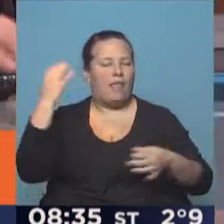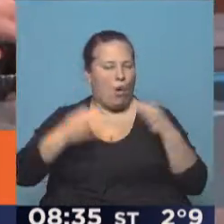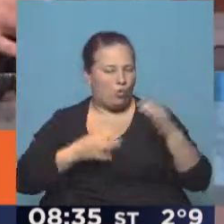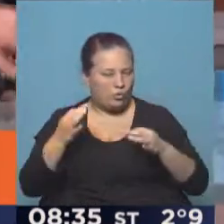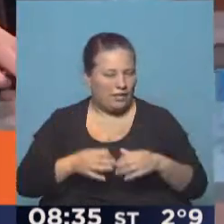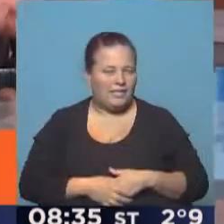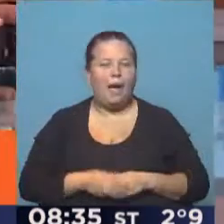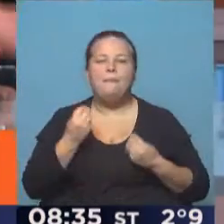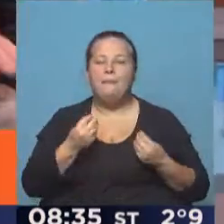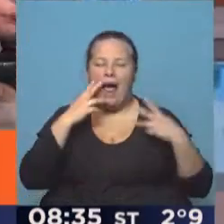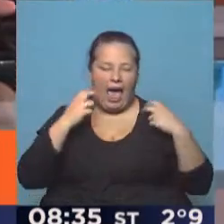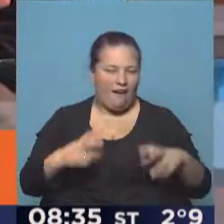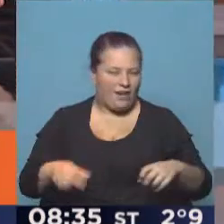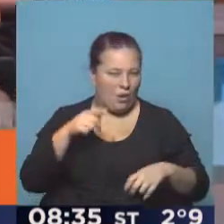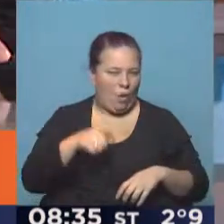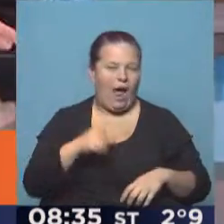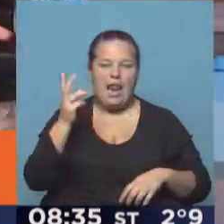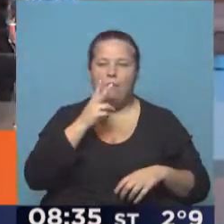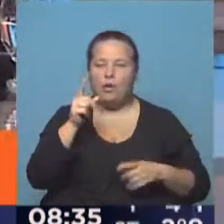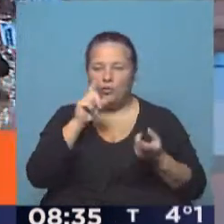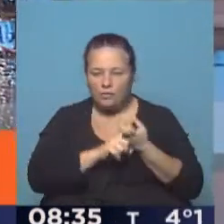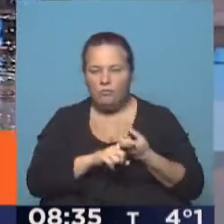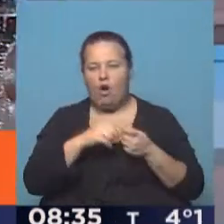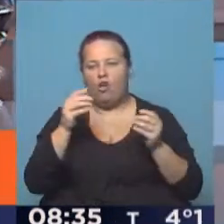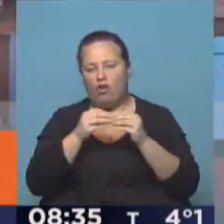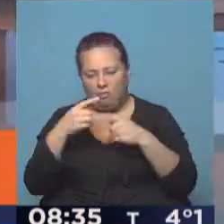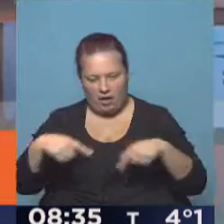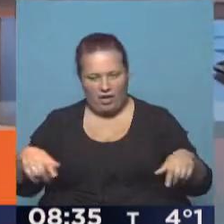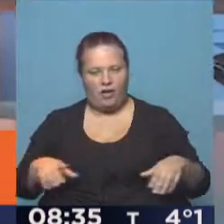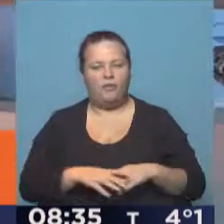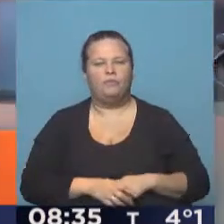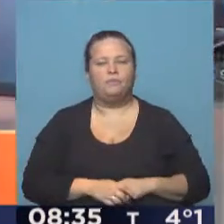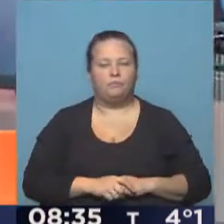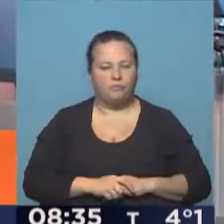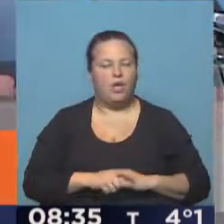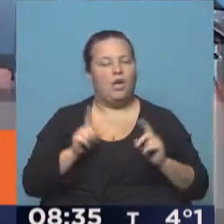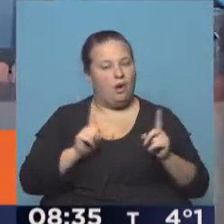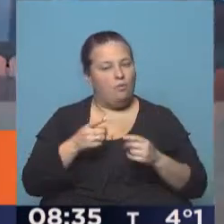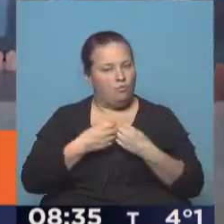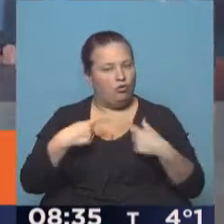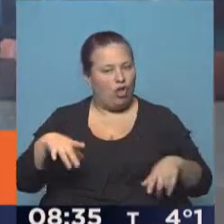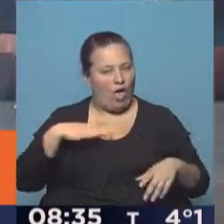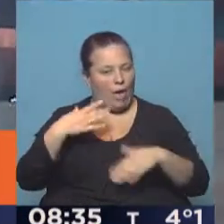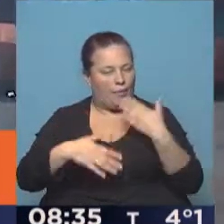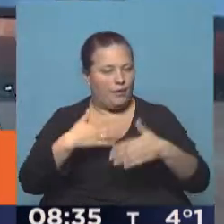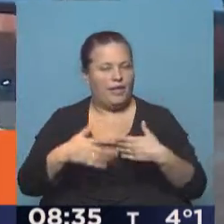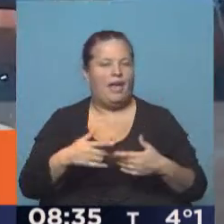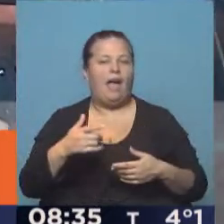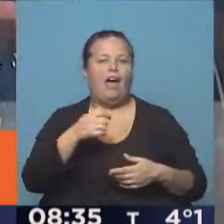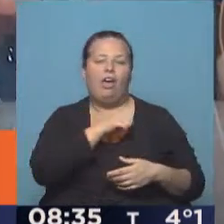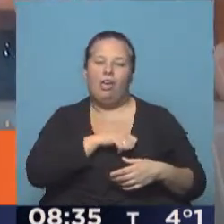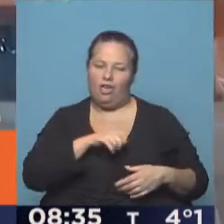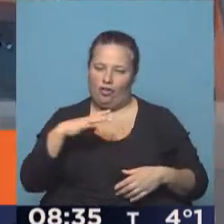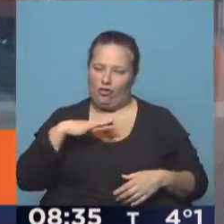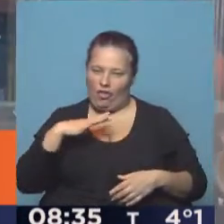justicia para investigar el episodio, la muerte de su marido y de sus colegas. Muchos casos todavía están en proceso. La herida está